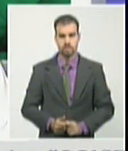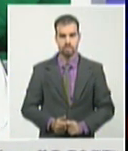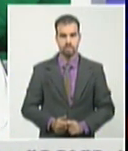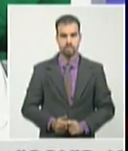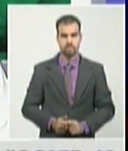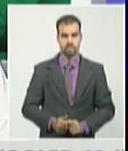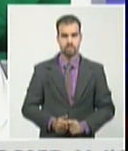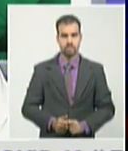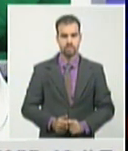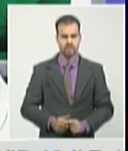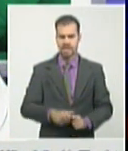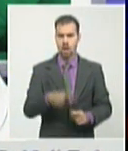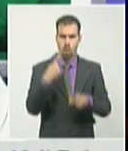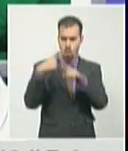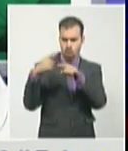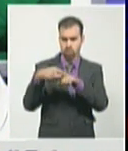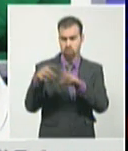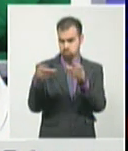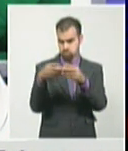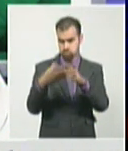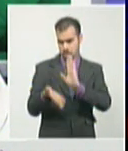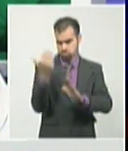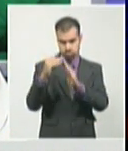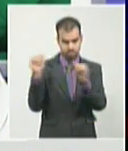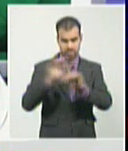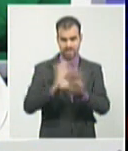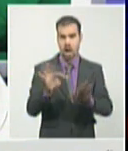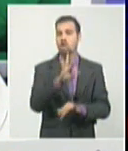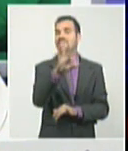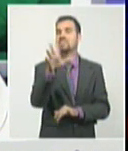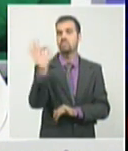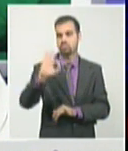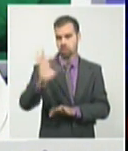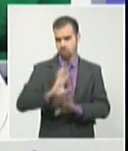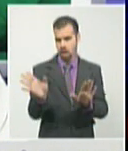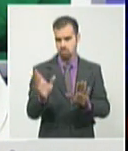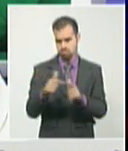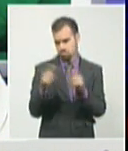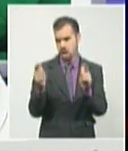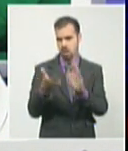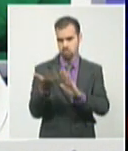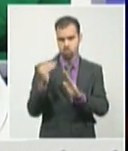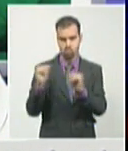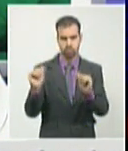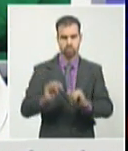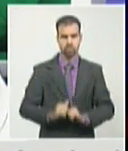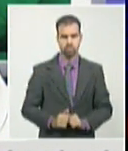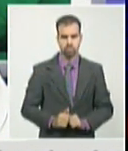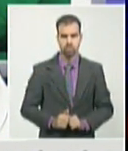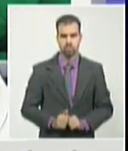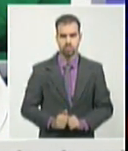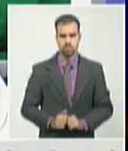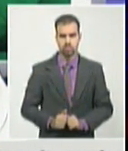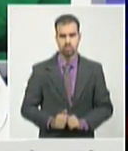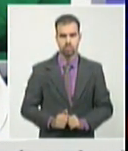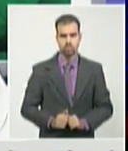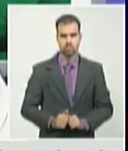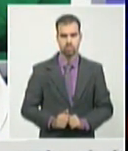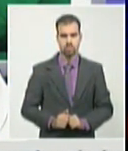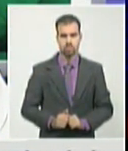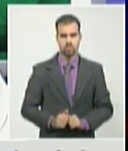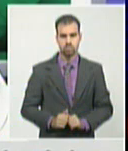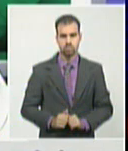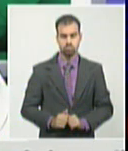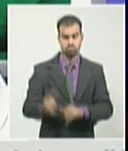el 85 por ciento y lo informa de esta mañana la doctora dice